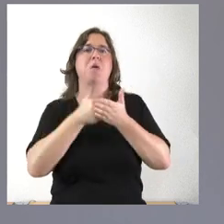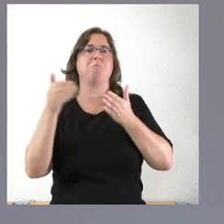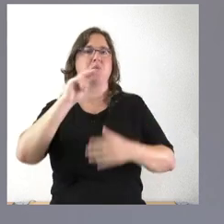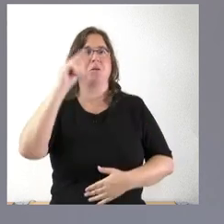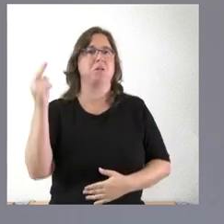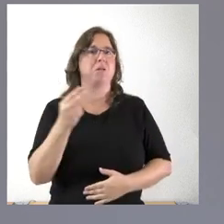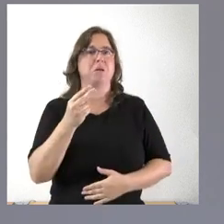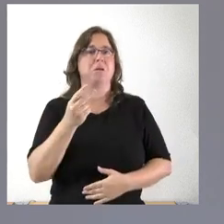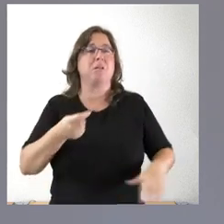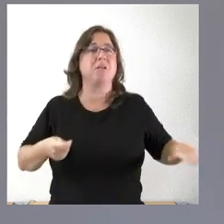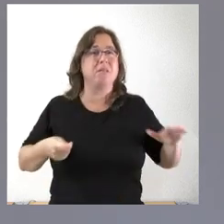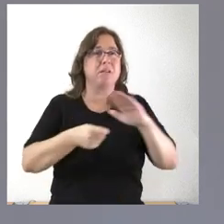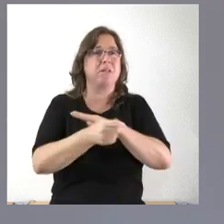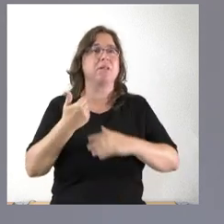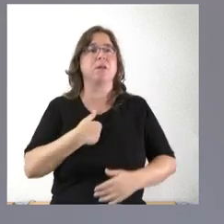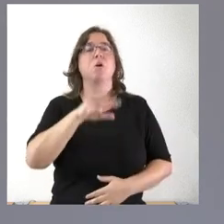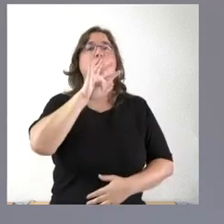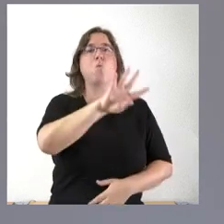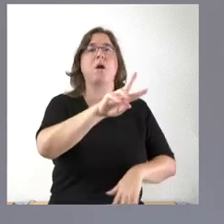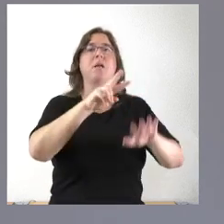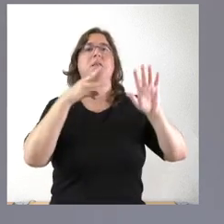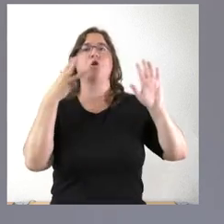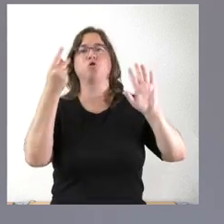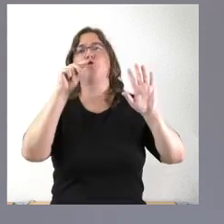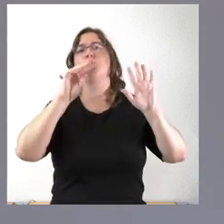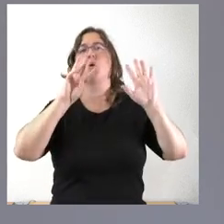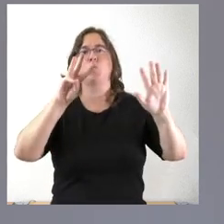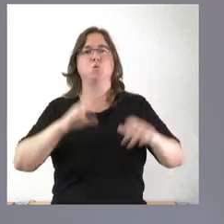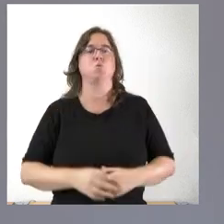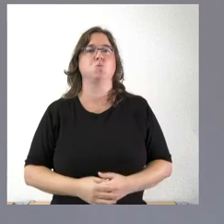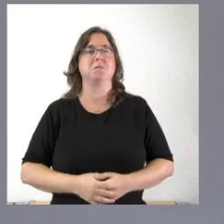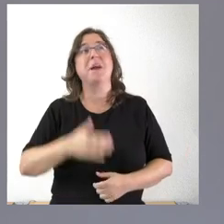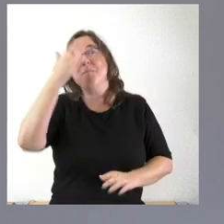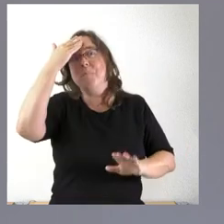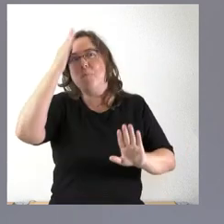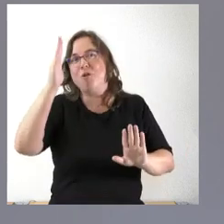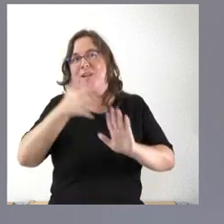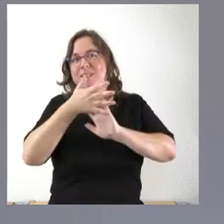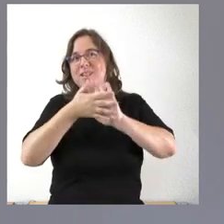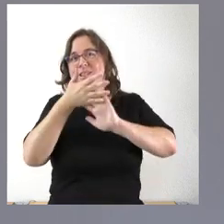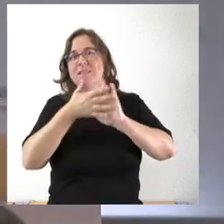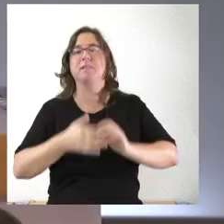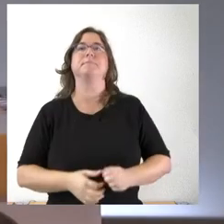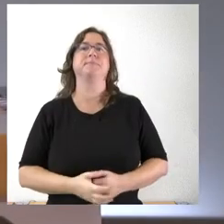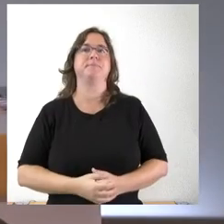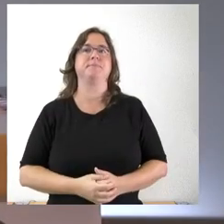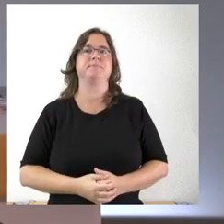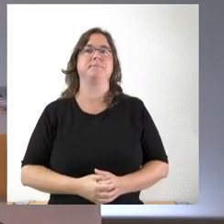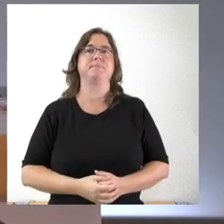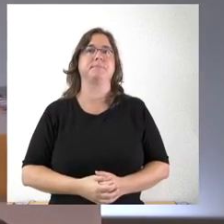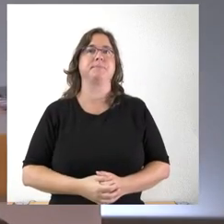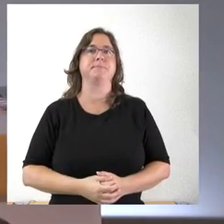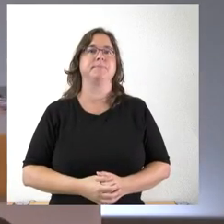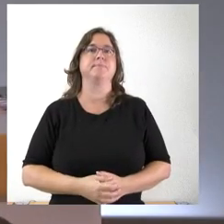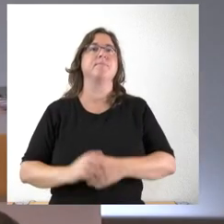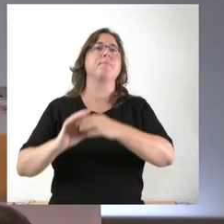Llevamos invertidos a día de hoy 48,8 millones de euros. Hablo un poco de memoria en los datos que les estoy refiriendo. En relación